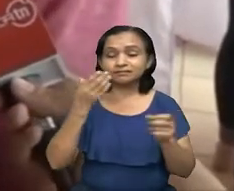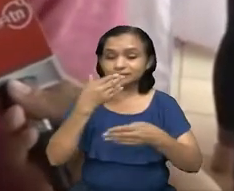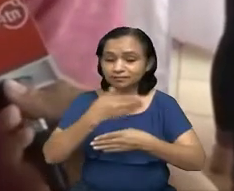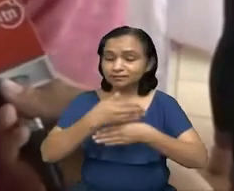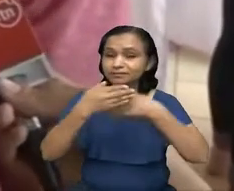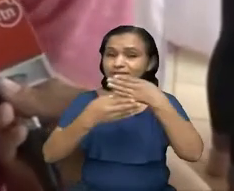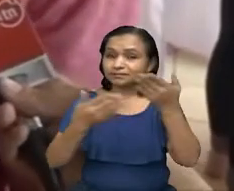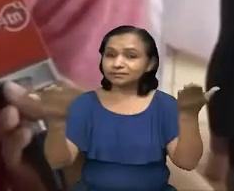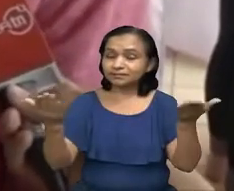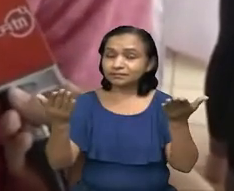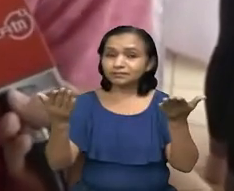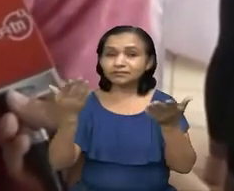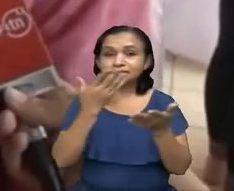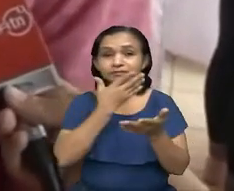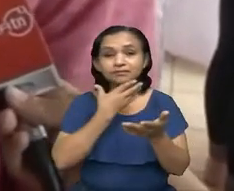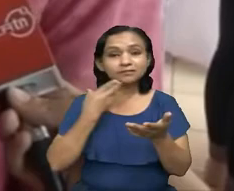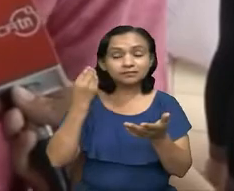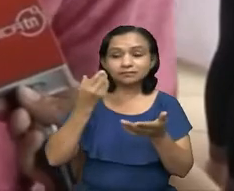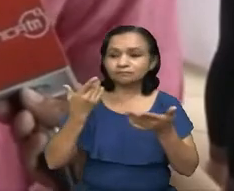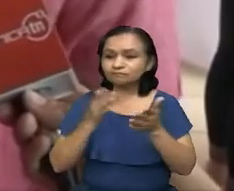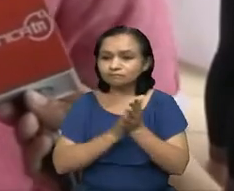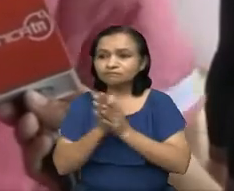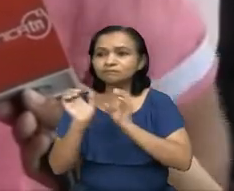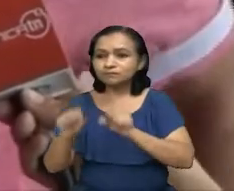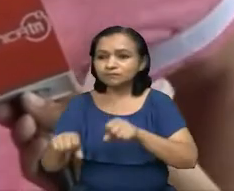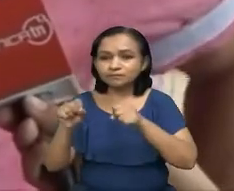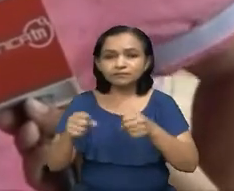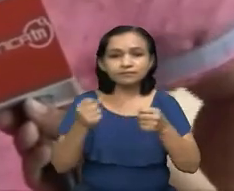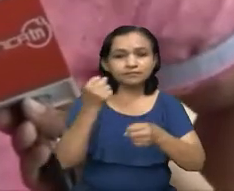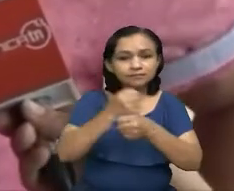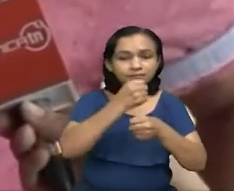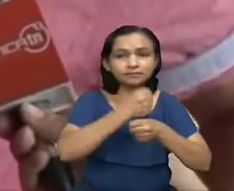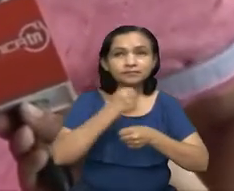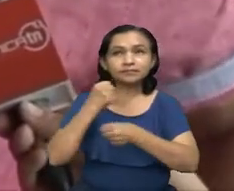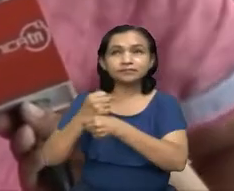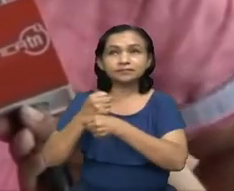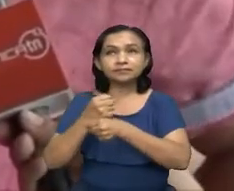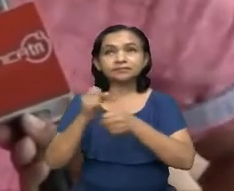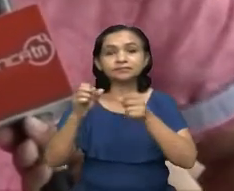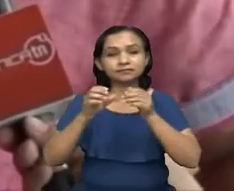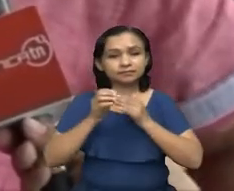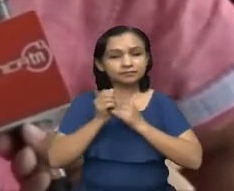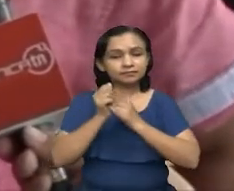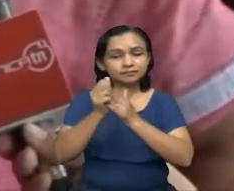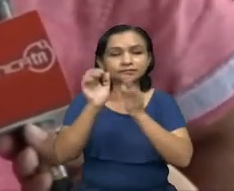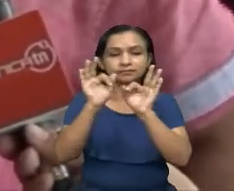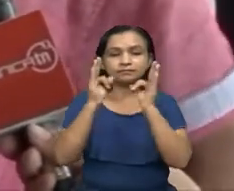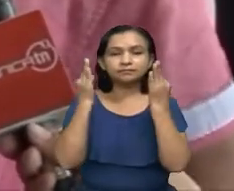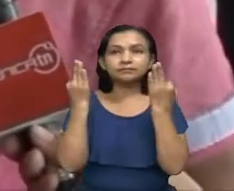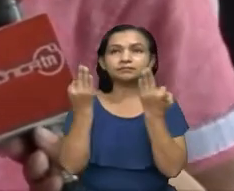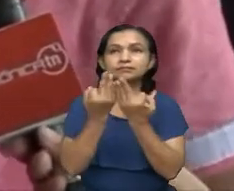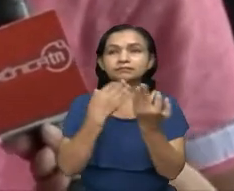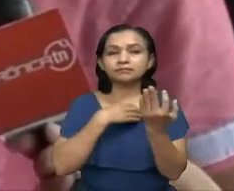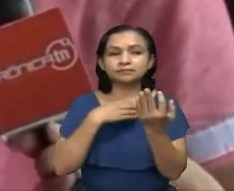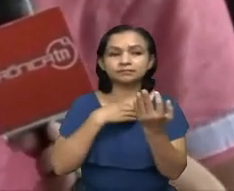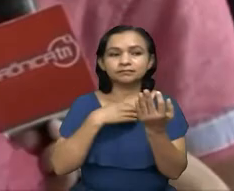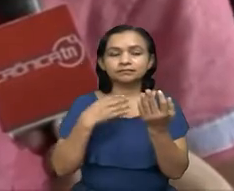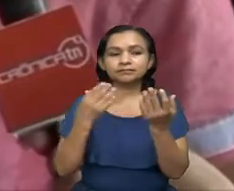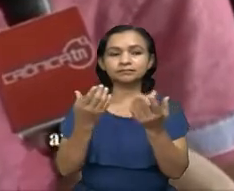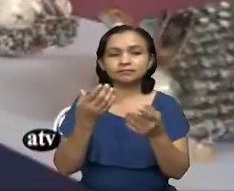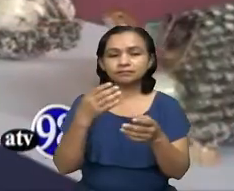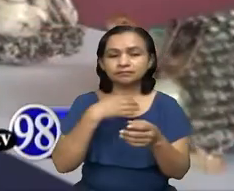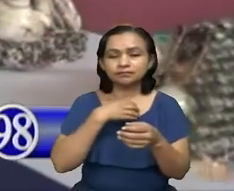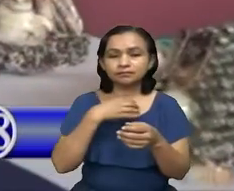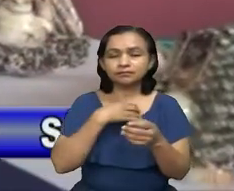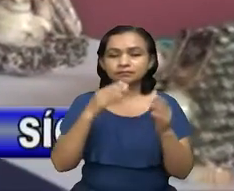constructiva, una juventud dispuesta a trabajar para sacar adelante a su familia, para sacar adelante a nuestra